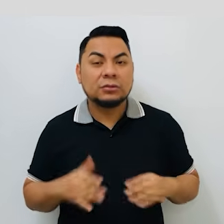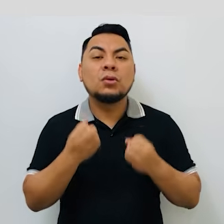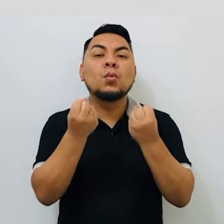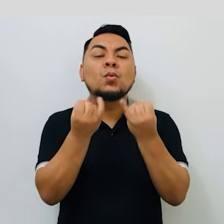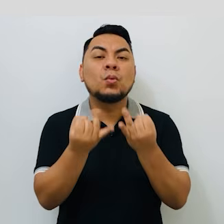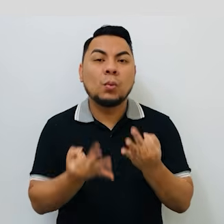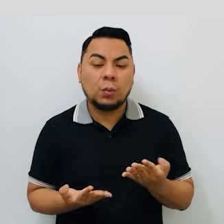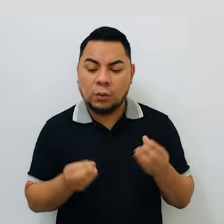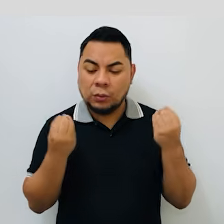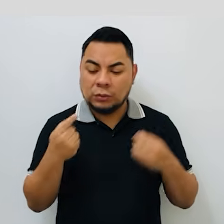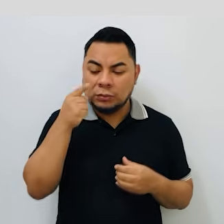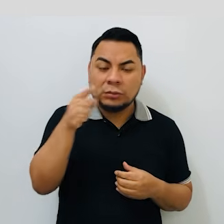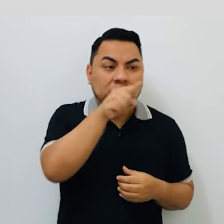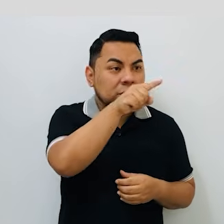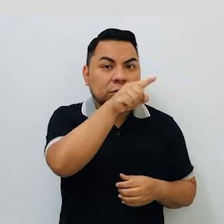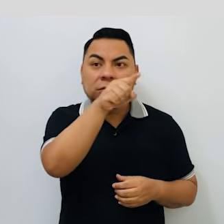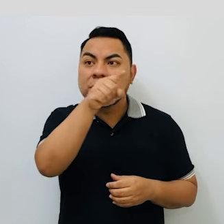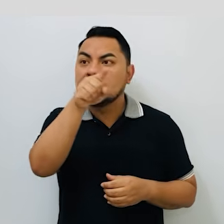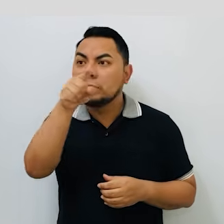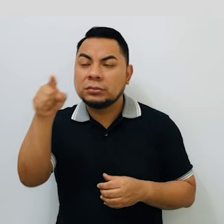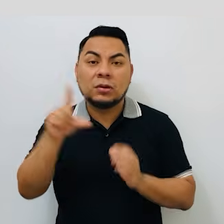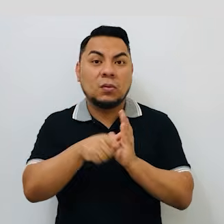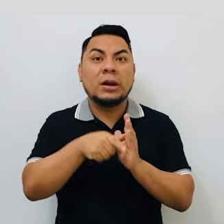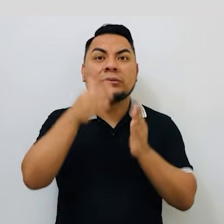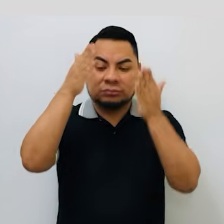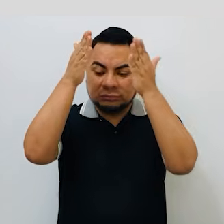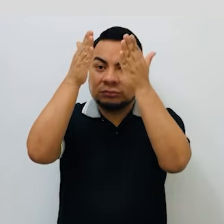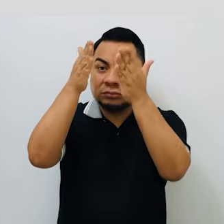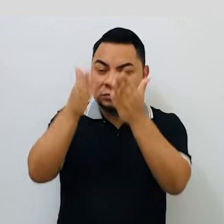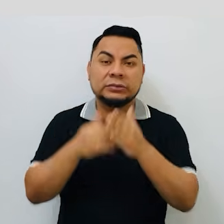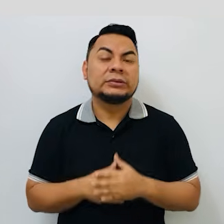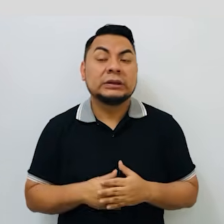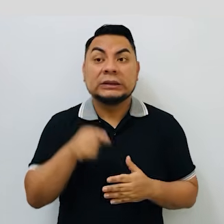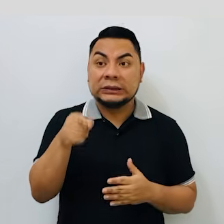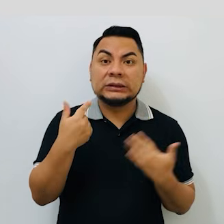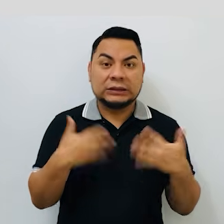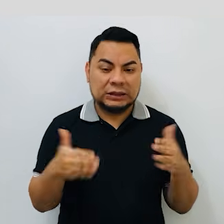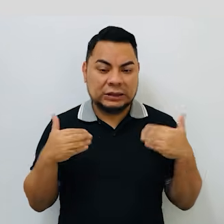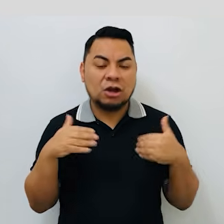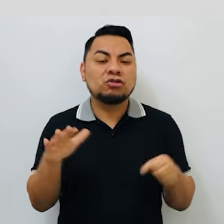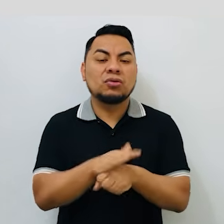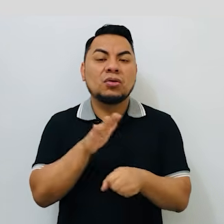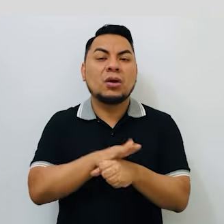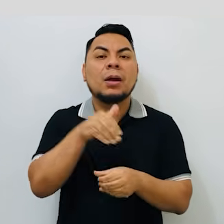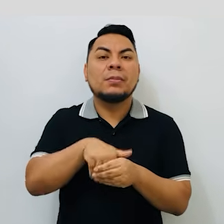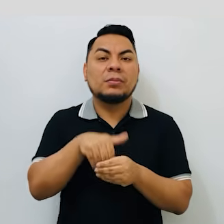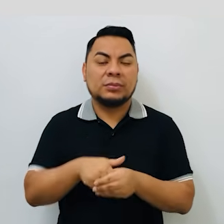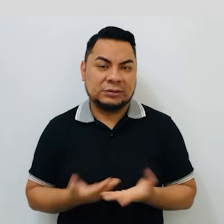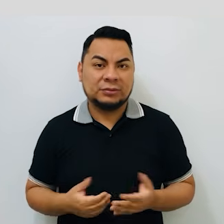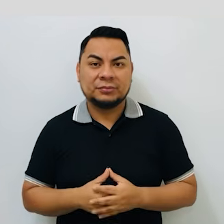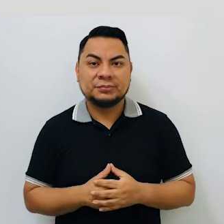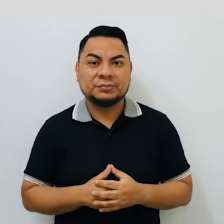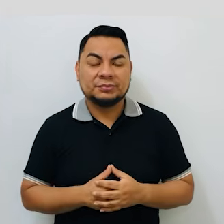secretario suma los votos en dirección horizontal y luego en dirección vertical. Así obtiene el total de